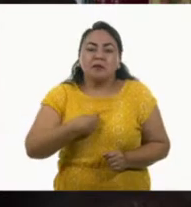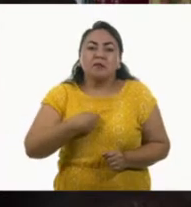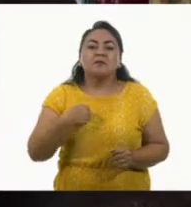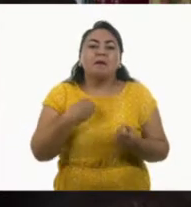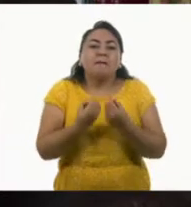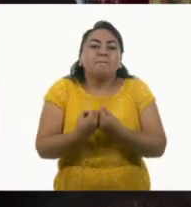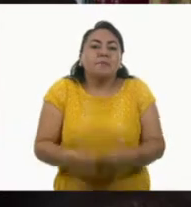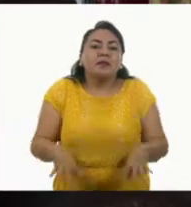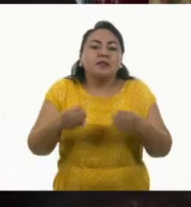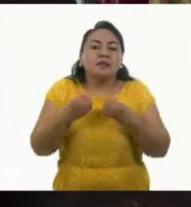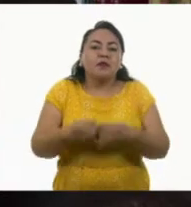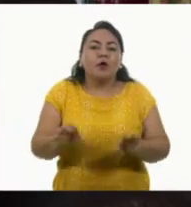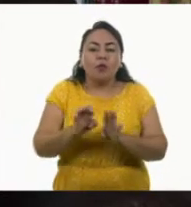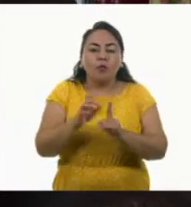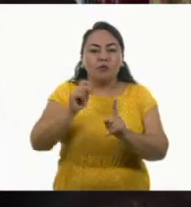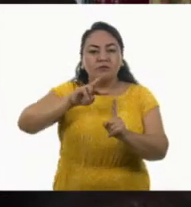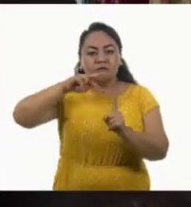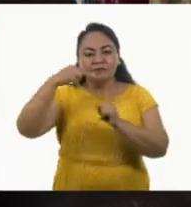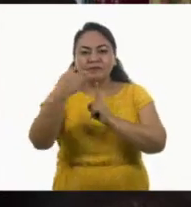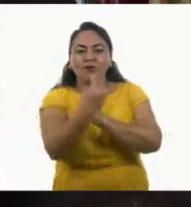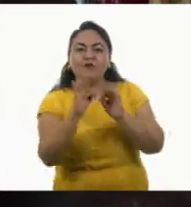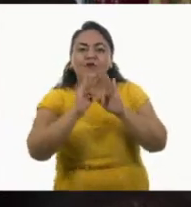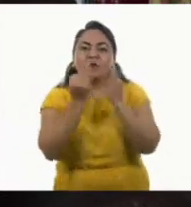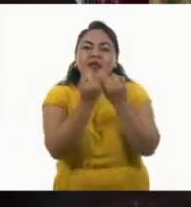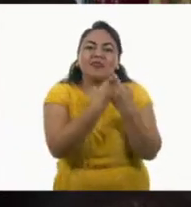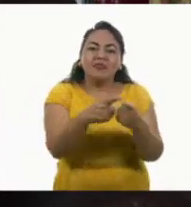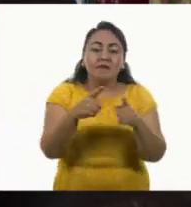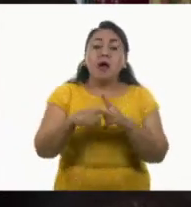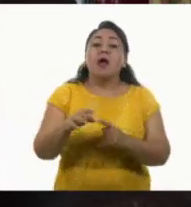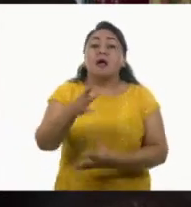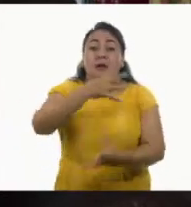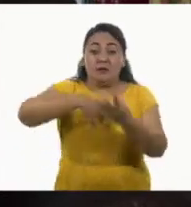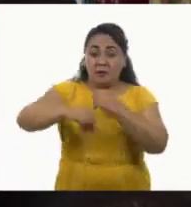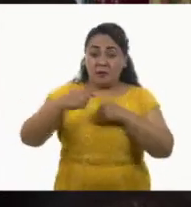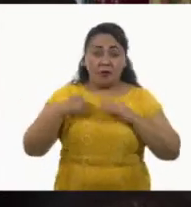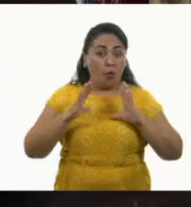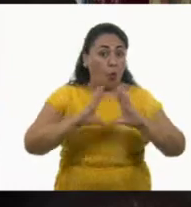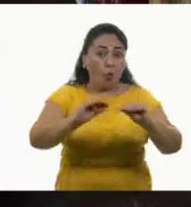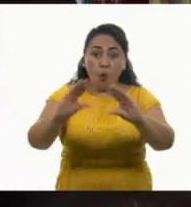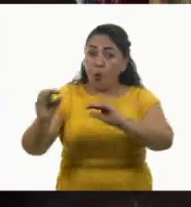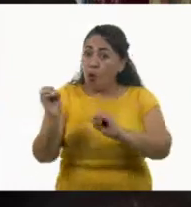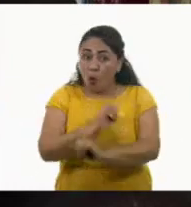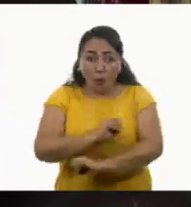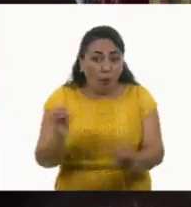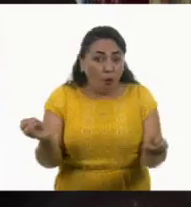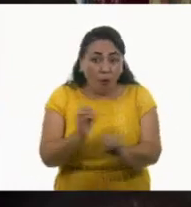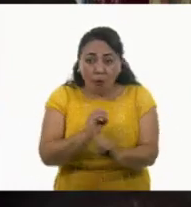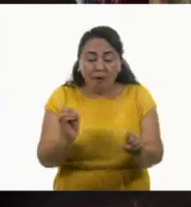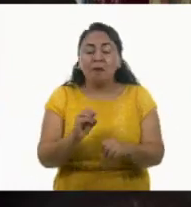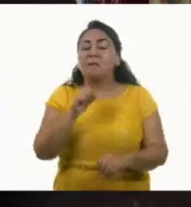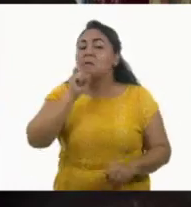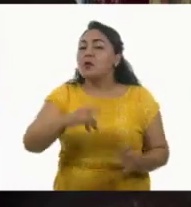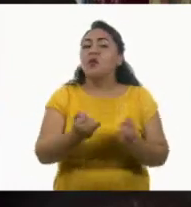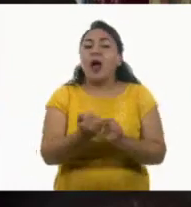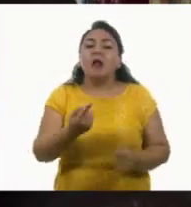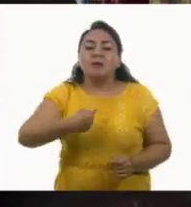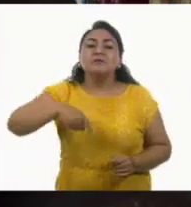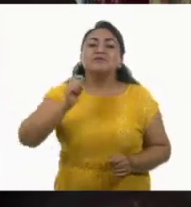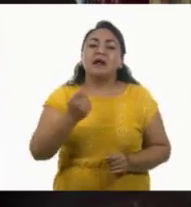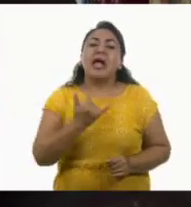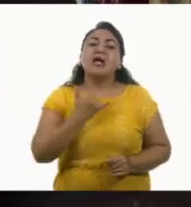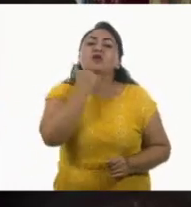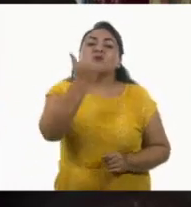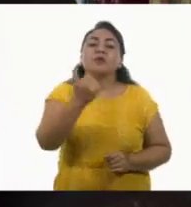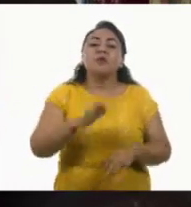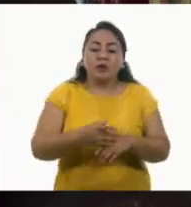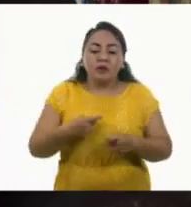forma de ver diferente el mundo. Y si no lo enseñamos, también estamos cometiendo un error porque estamos dejando